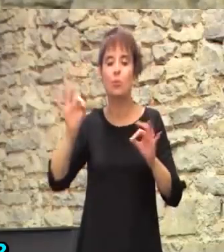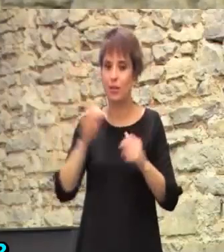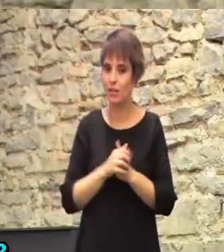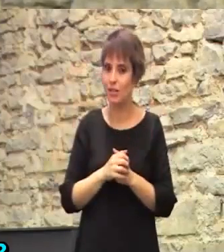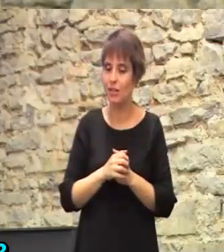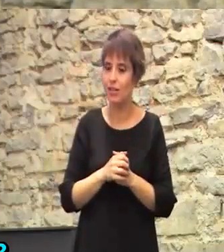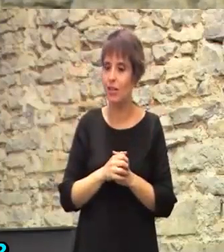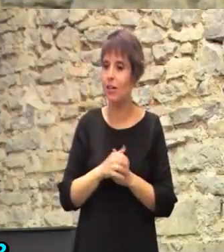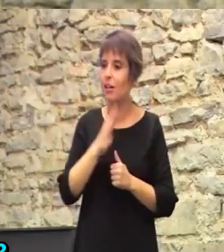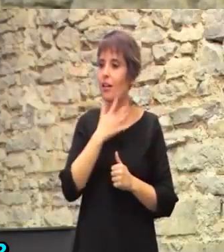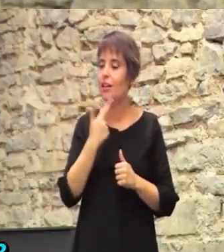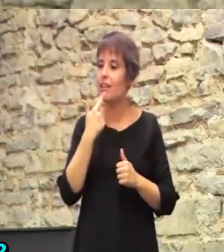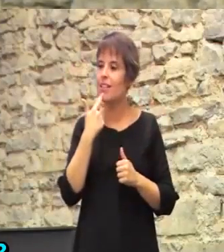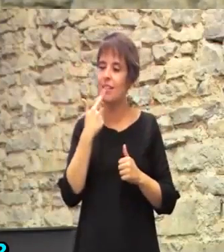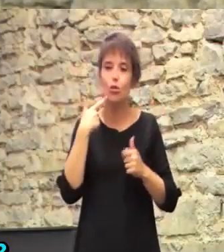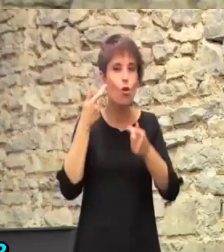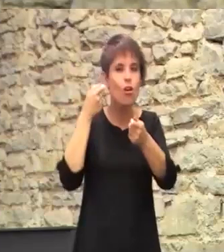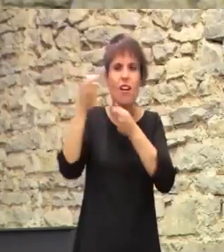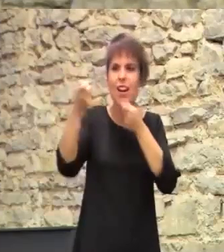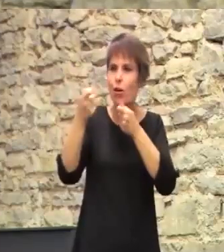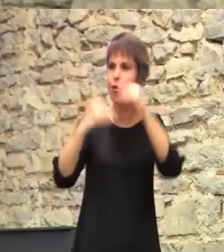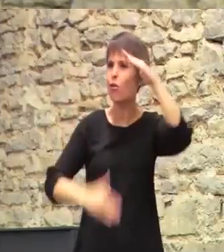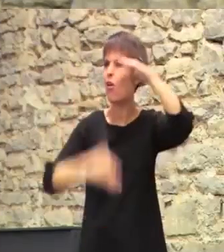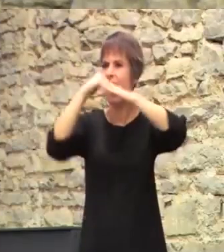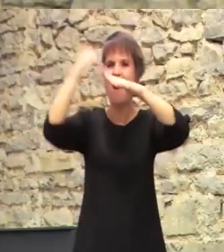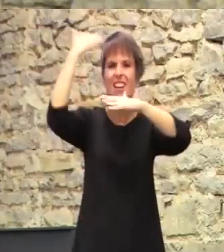cuál es mi umbral de lo no negociable